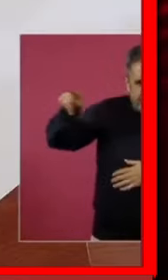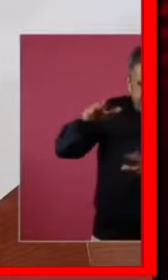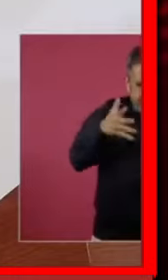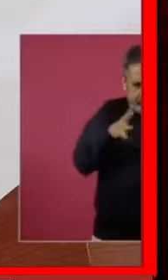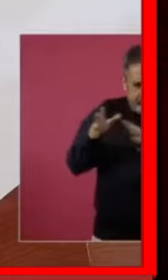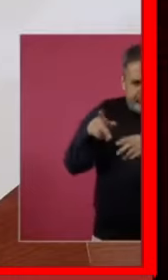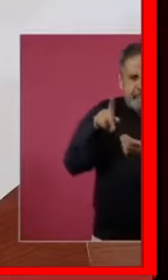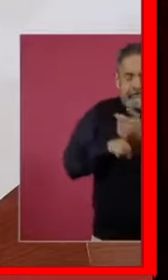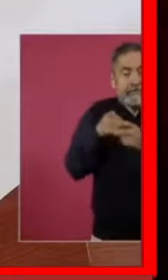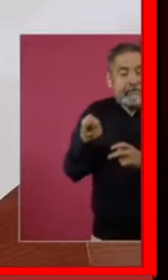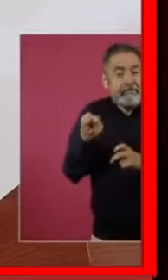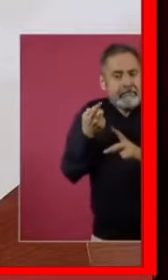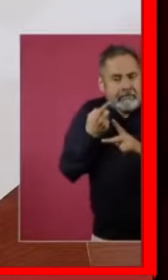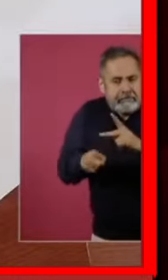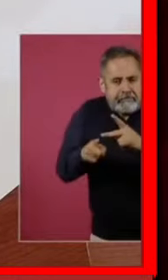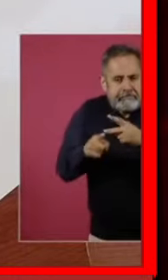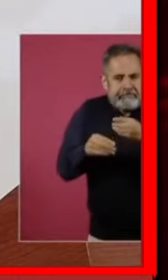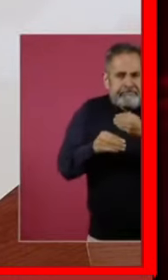ahí